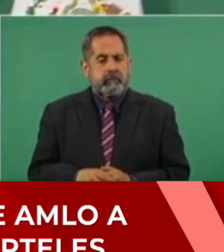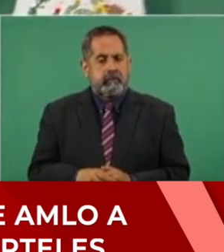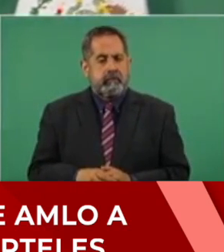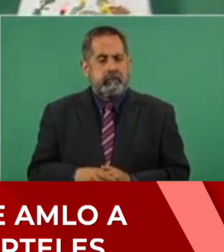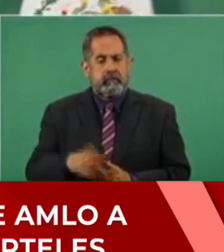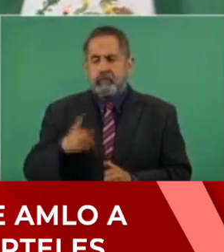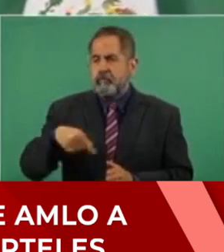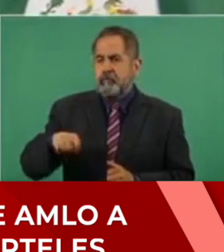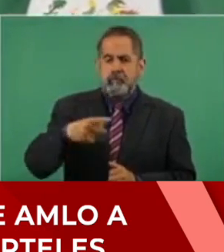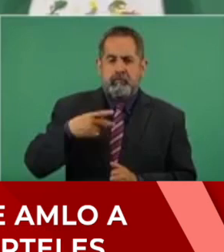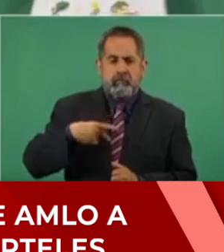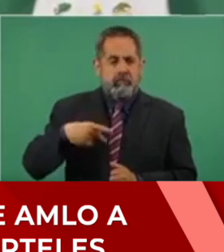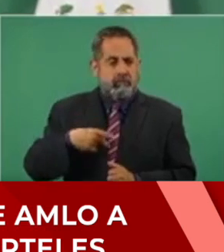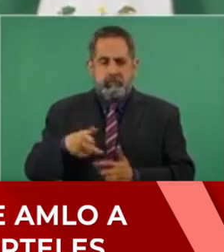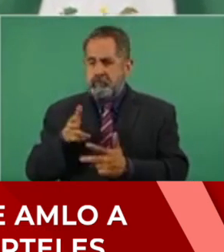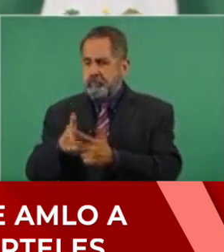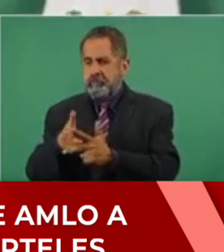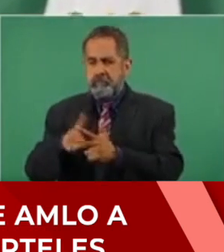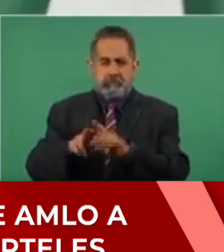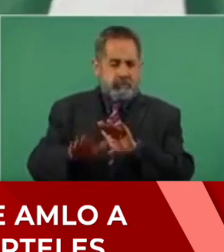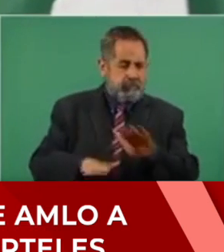el número de homicidios,